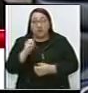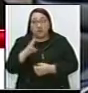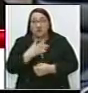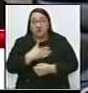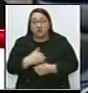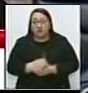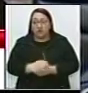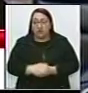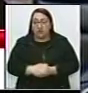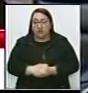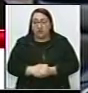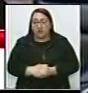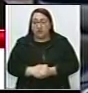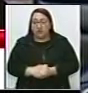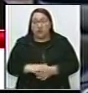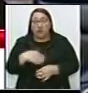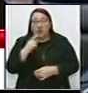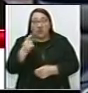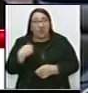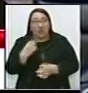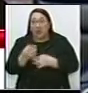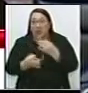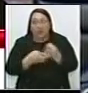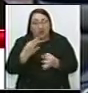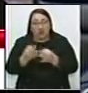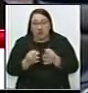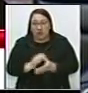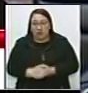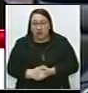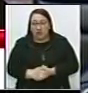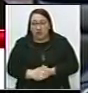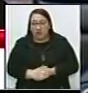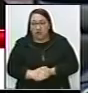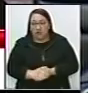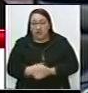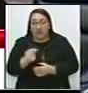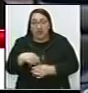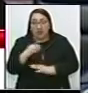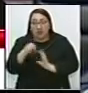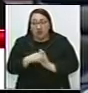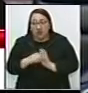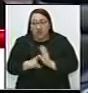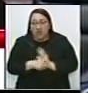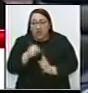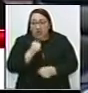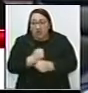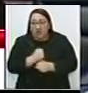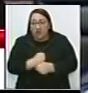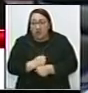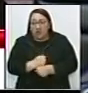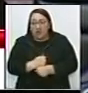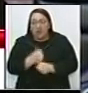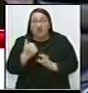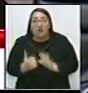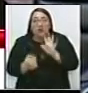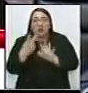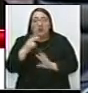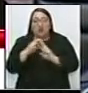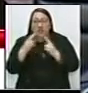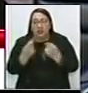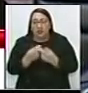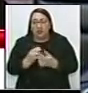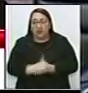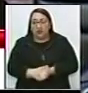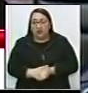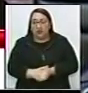presidente de la República, porque de repente no le están contando bien, que este proyecto de ley se ha trabajado en 12 sesiones,